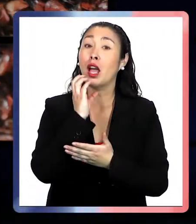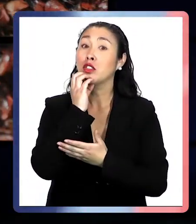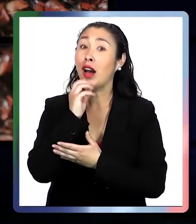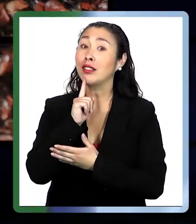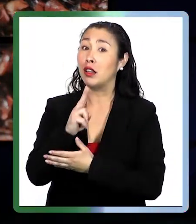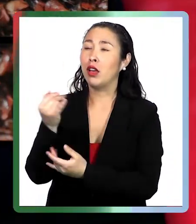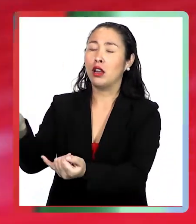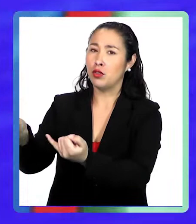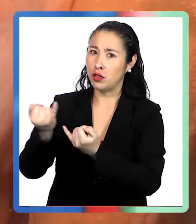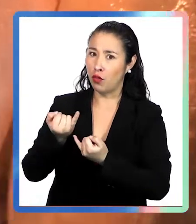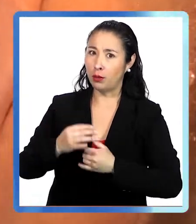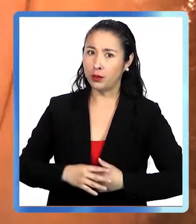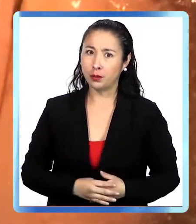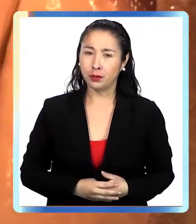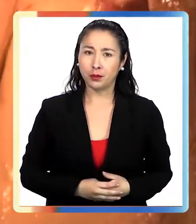nos informa.